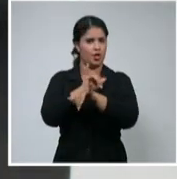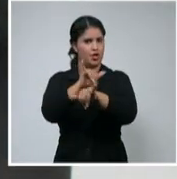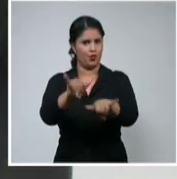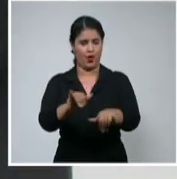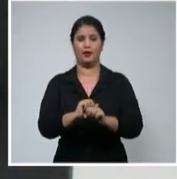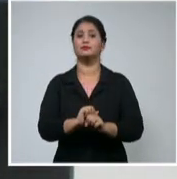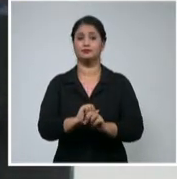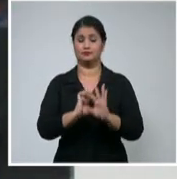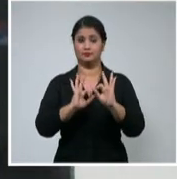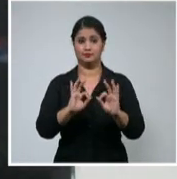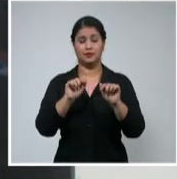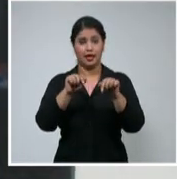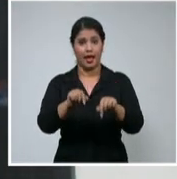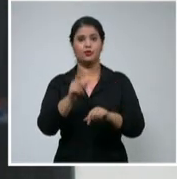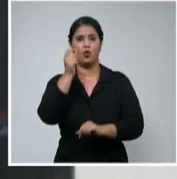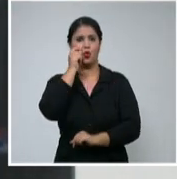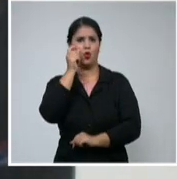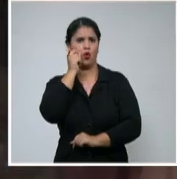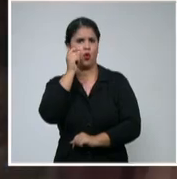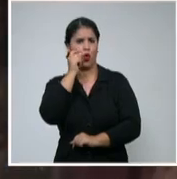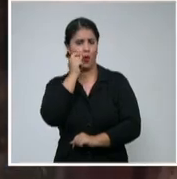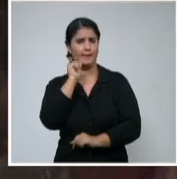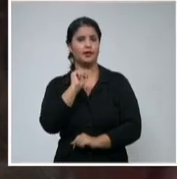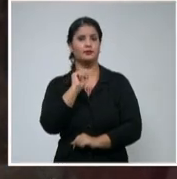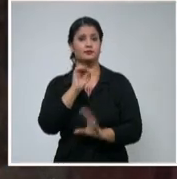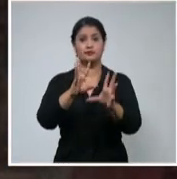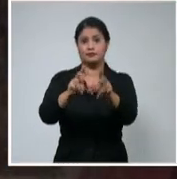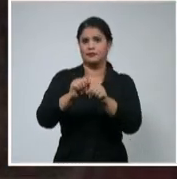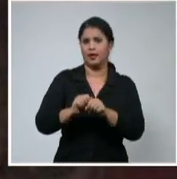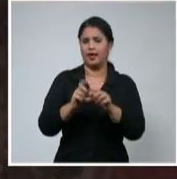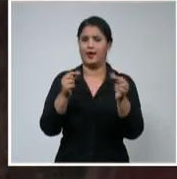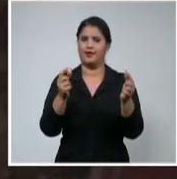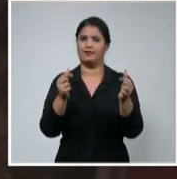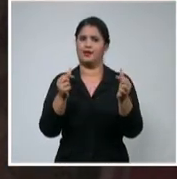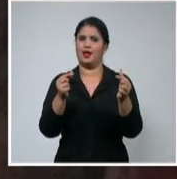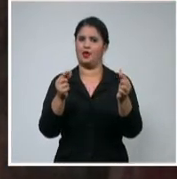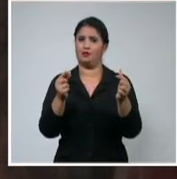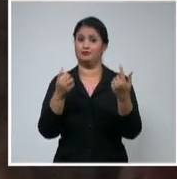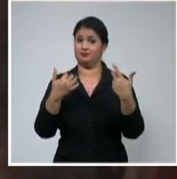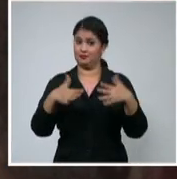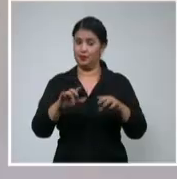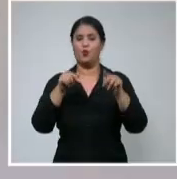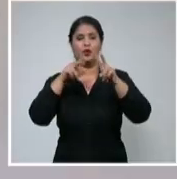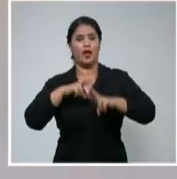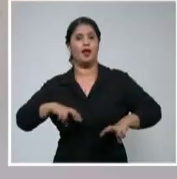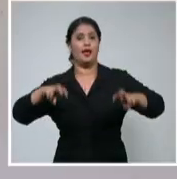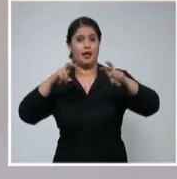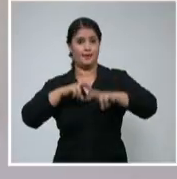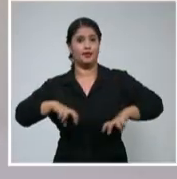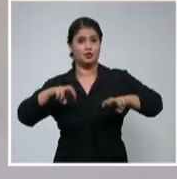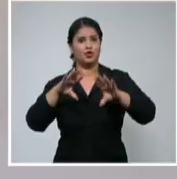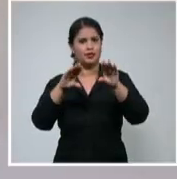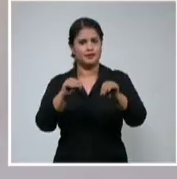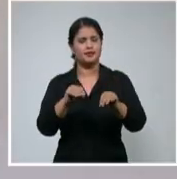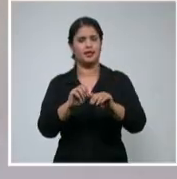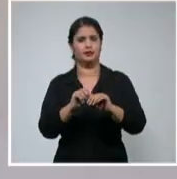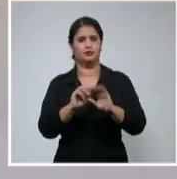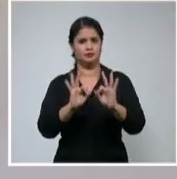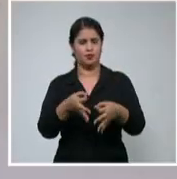depositada en él, el jefe de recursos humanos sustrajo el dinero. Sin embargo, la investigación determinó causas y